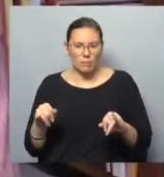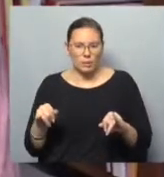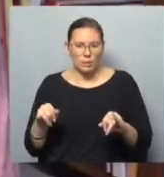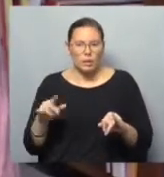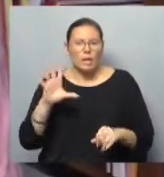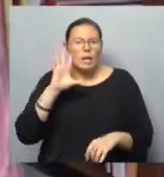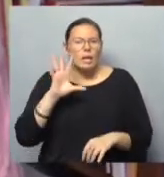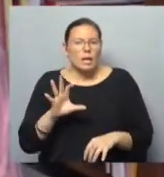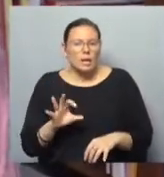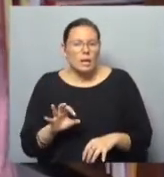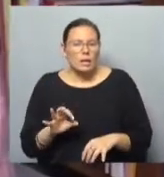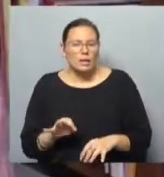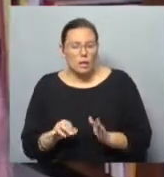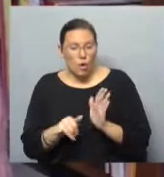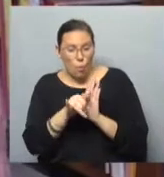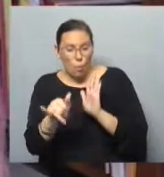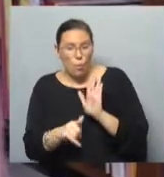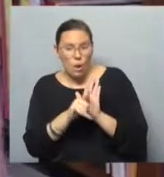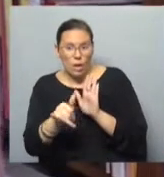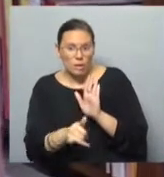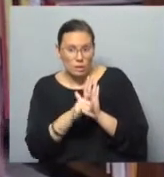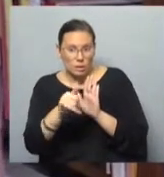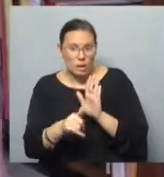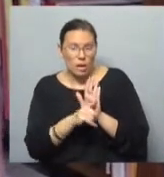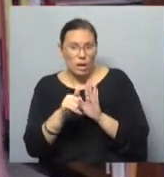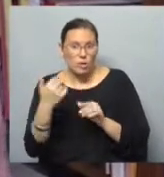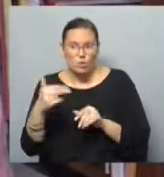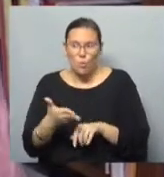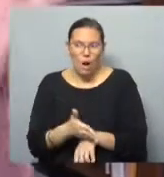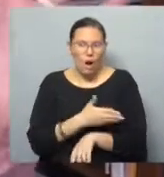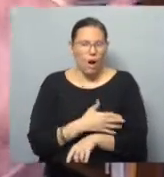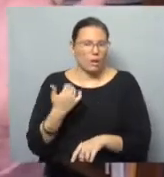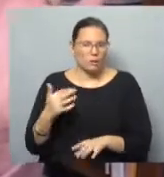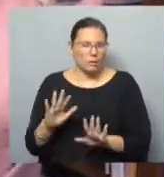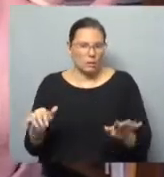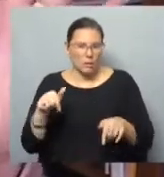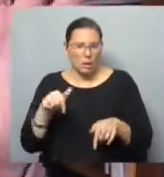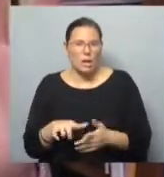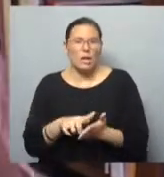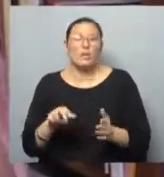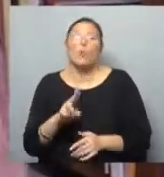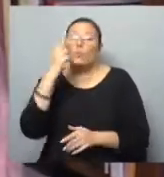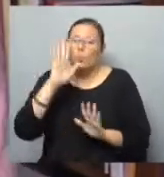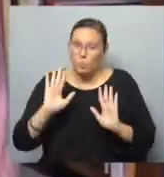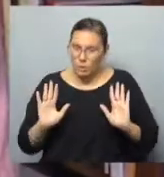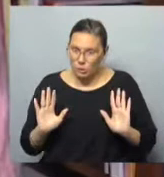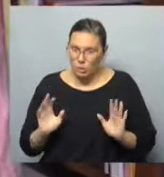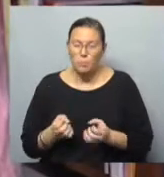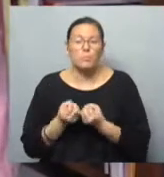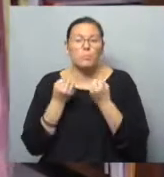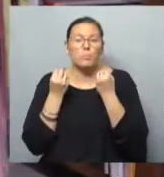Y creo que lo que se cuenta es algo que no se ha contado hasta ahora en la literatura uruguaya, ¿verdad?